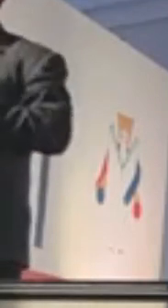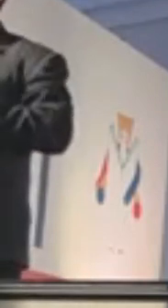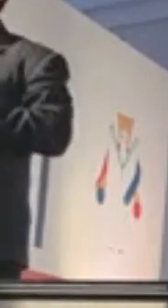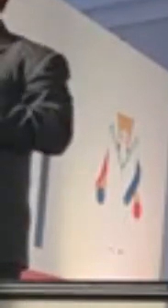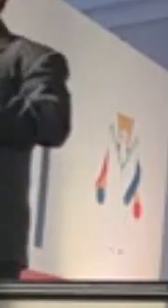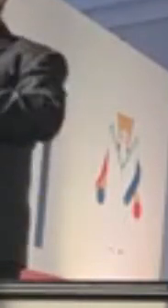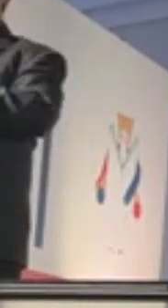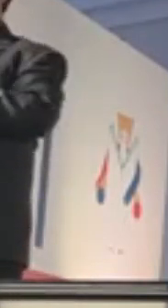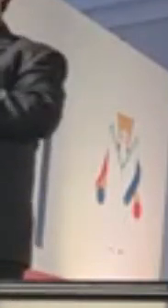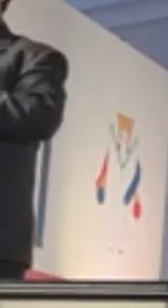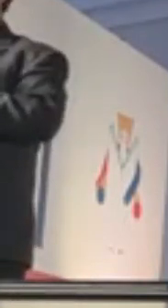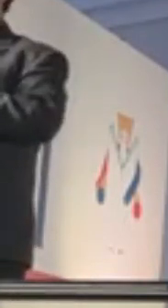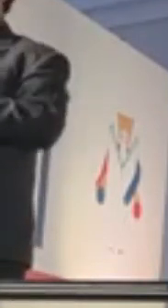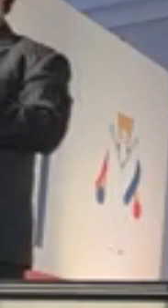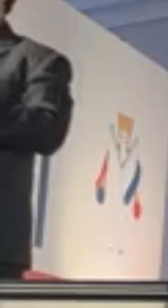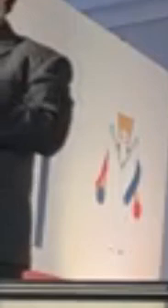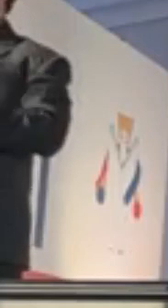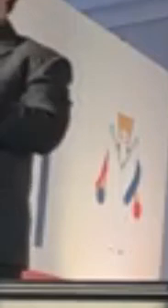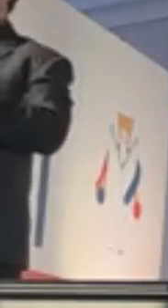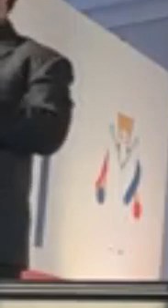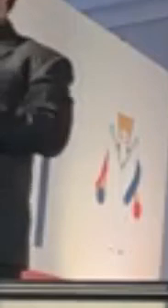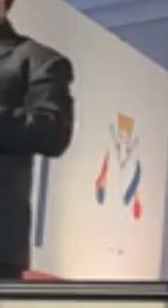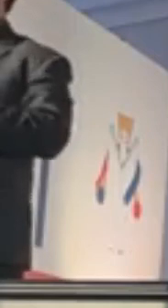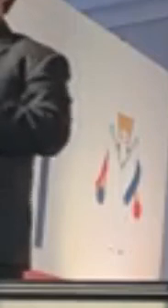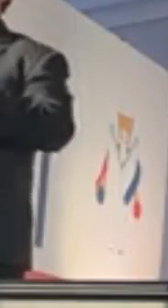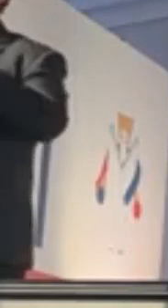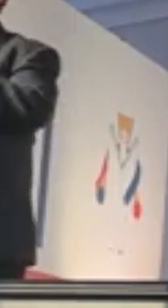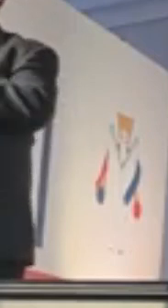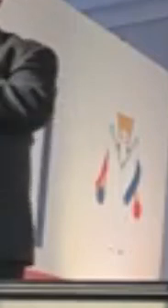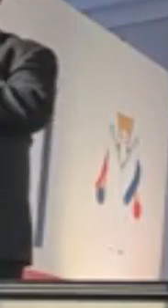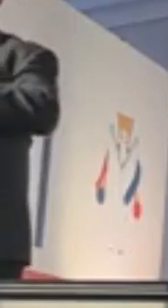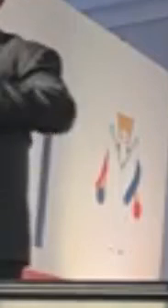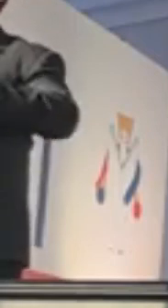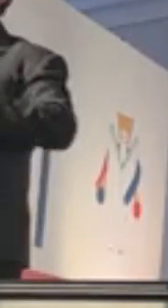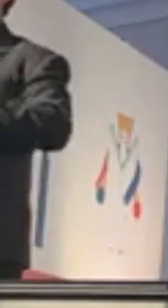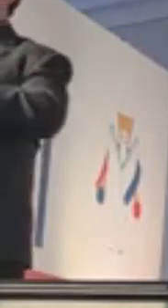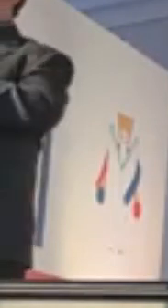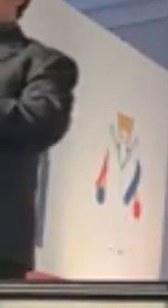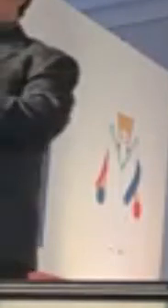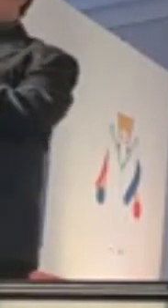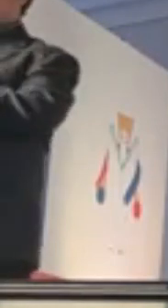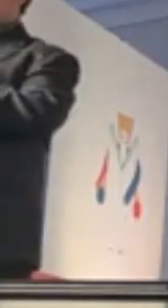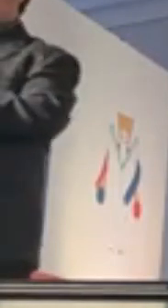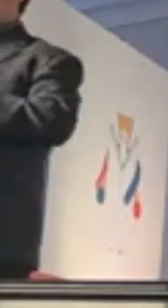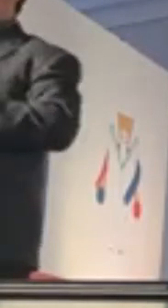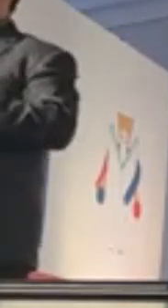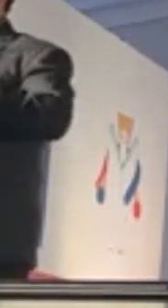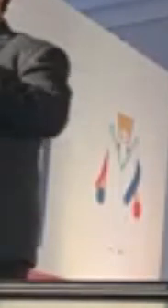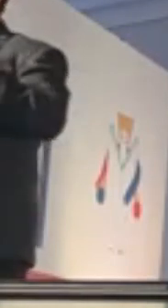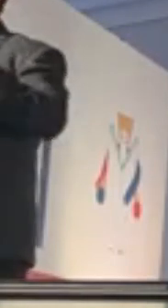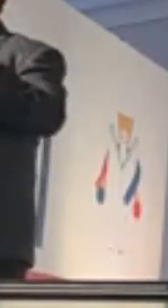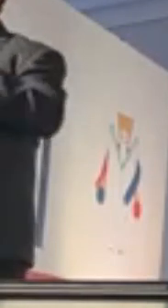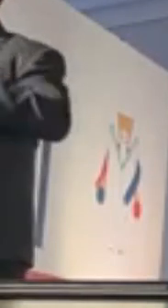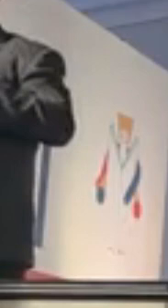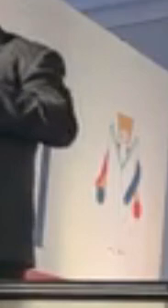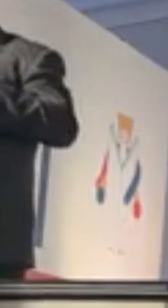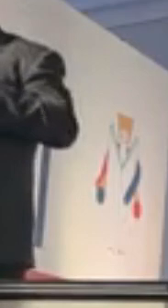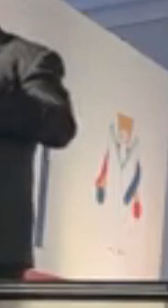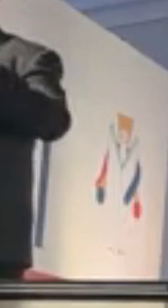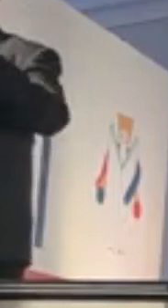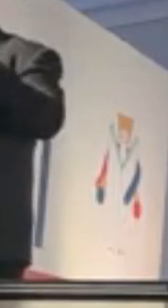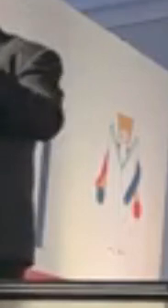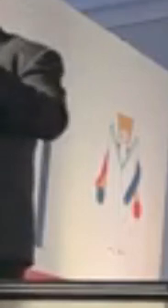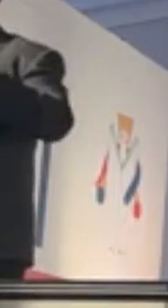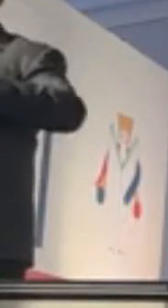esas preocupaciones. Nosotros vamos, presiones de Estados Unidos, nosotros vamos a estar enfrentando todos esos intereses y dependerá del